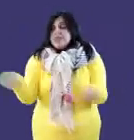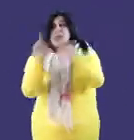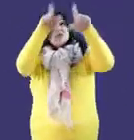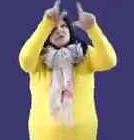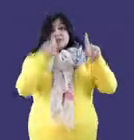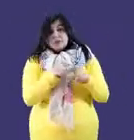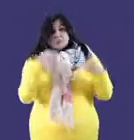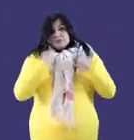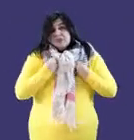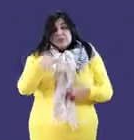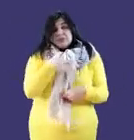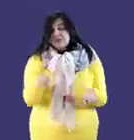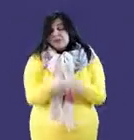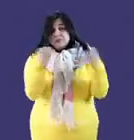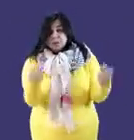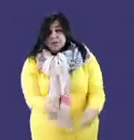ahora.